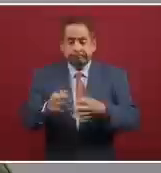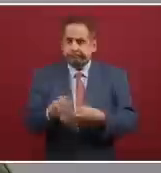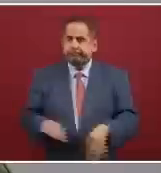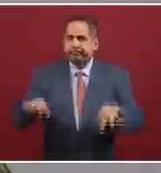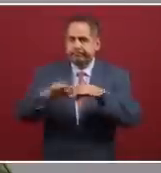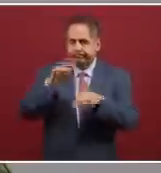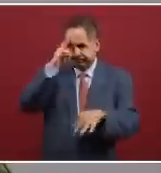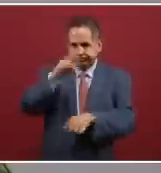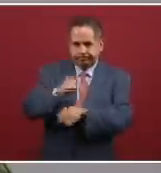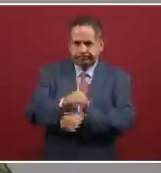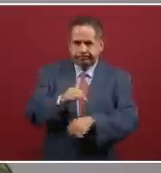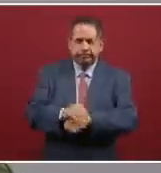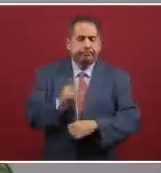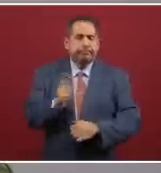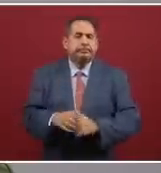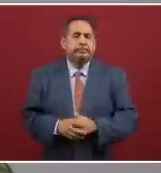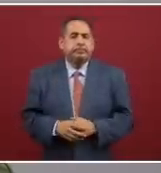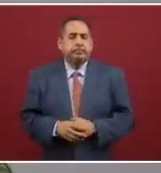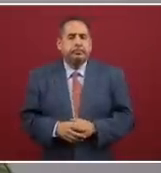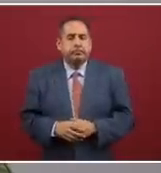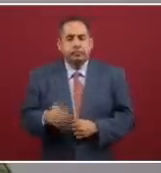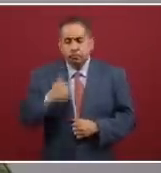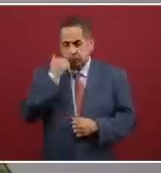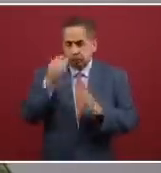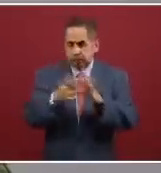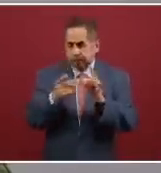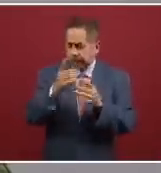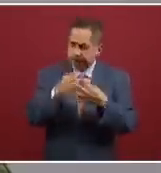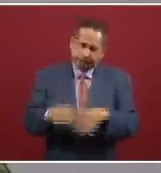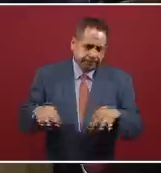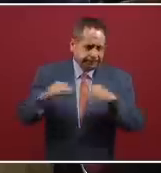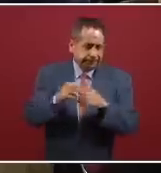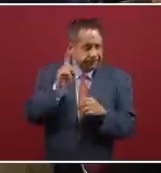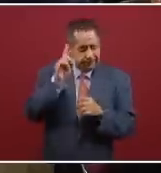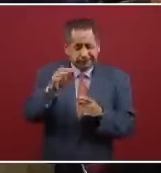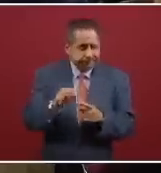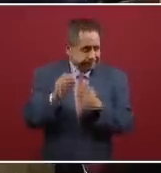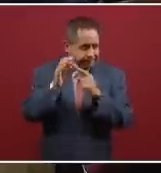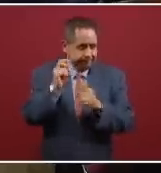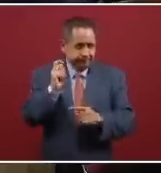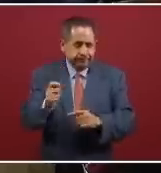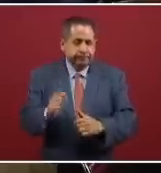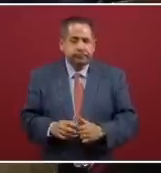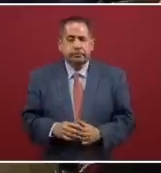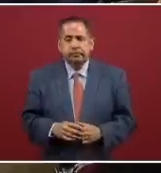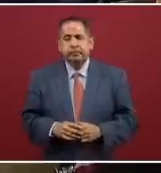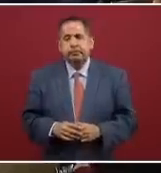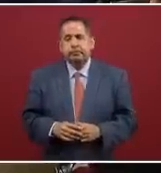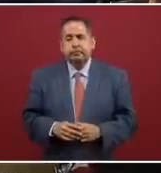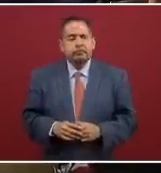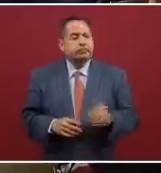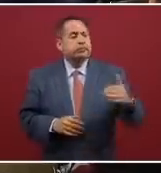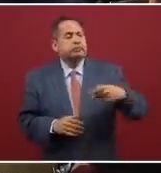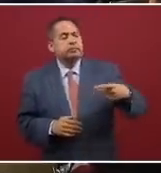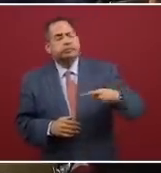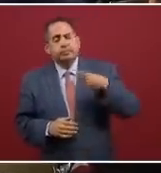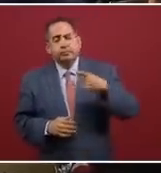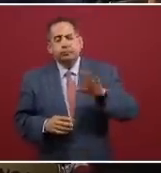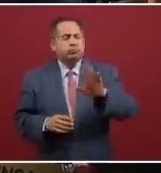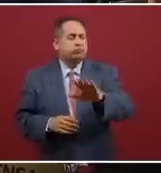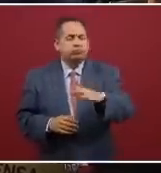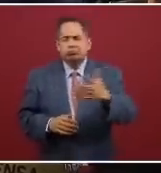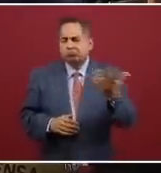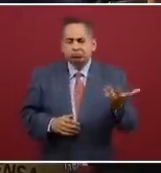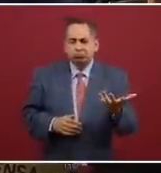ahora bien quiero solamente subrayar algo me preguntaban oiga